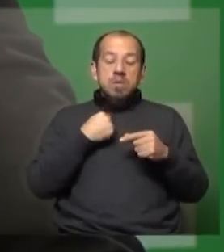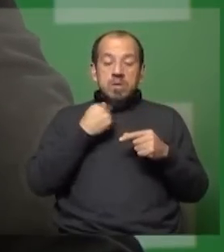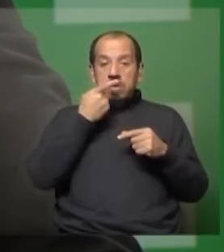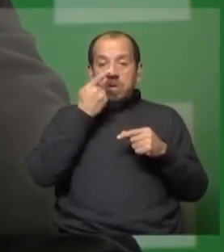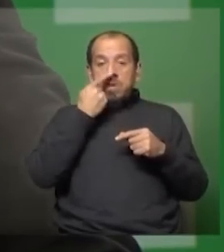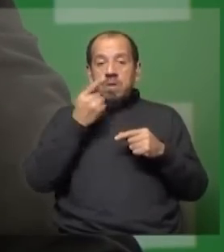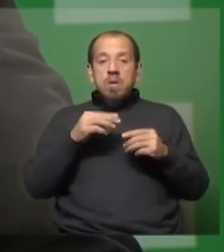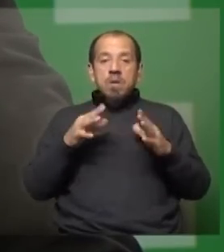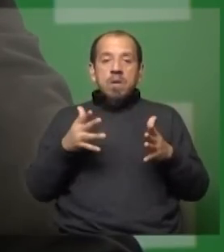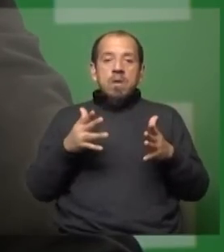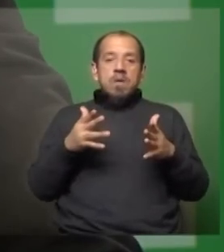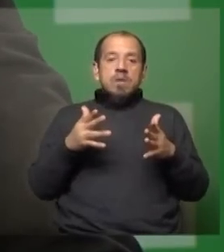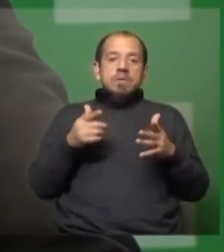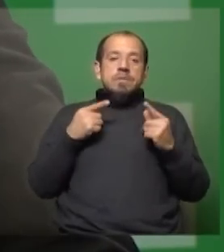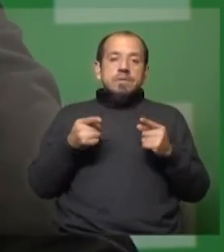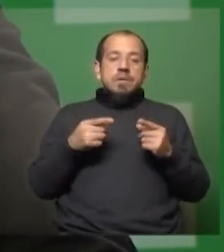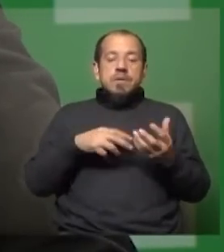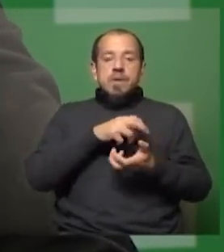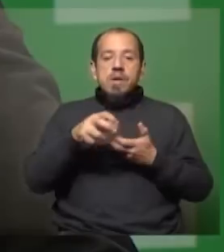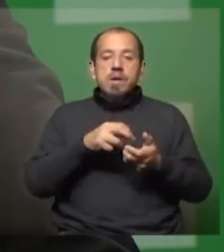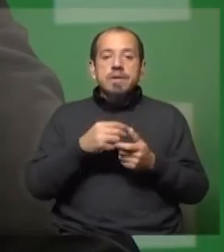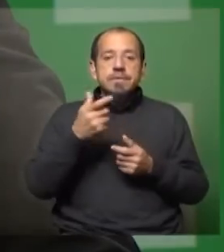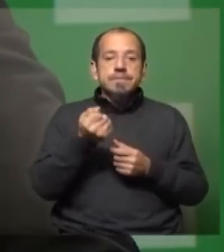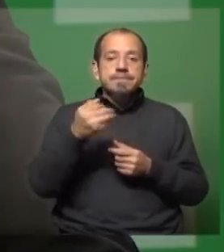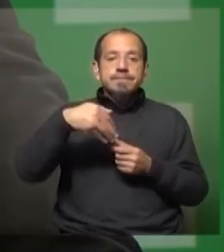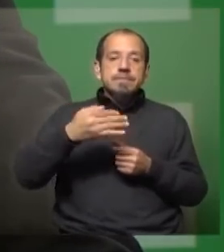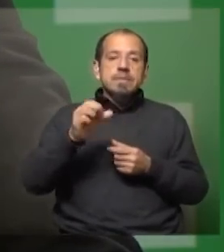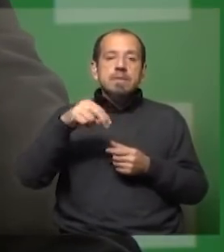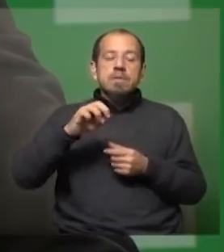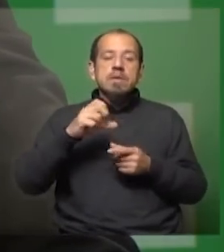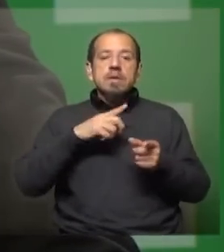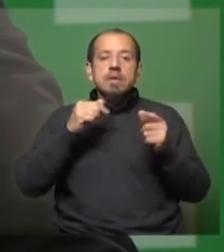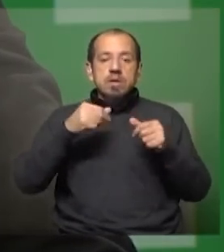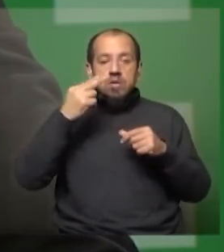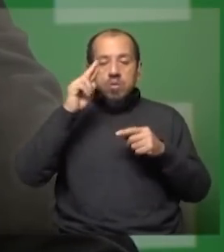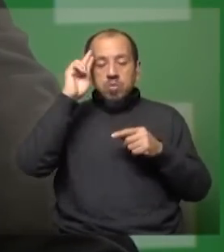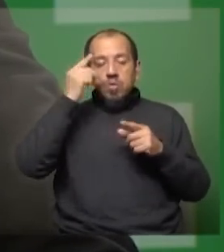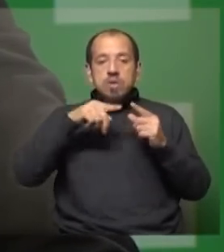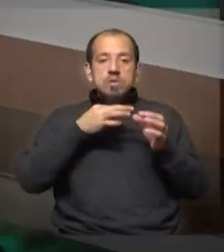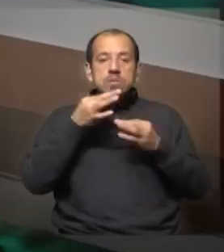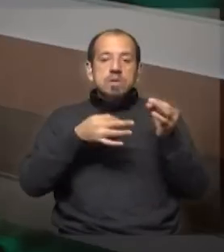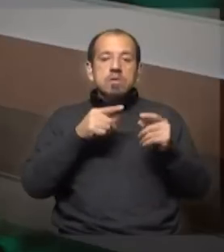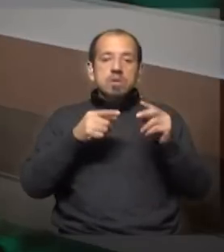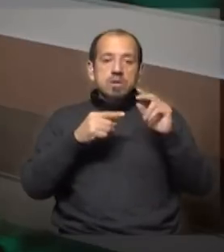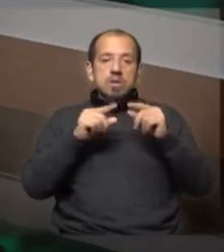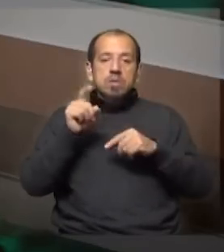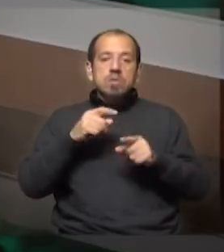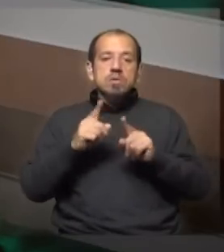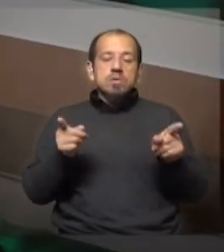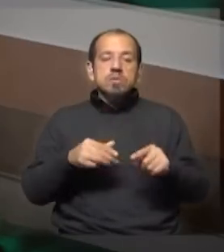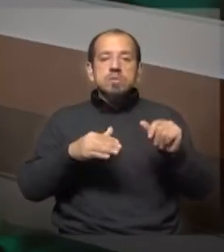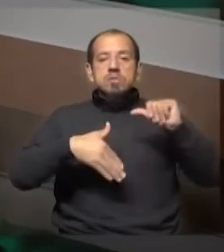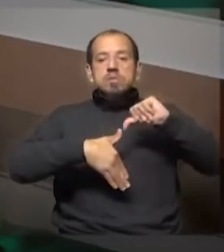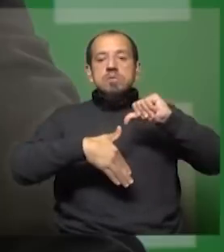interesan qué va a pasar con la crisis ambiental y yo no tengo que explicarlo bien Uruguay con los líos que tenemos con el agua pero América Latina